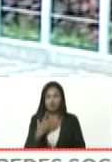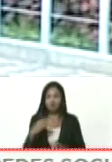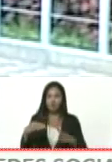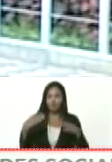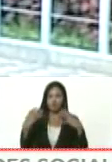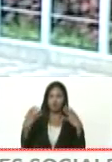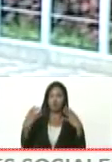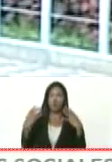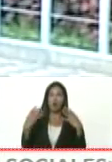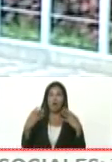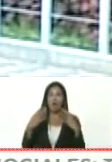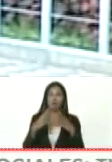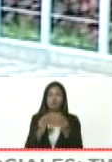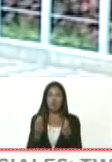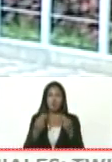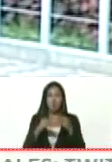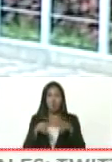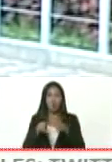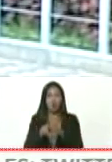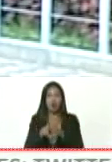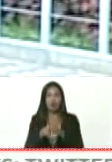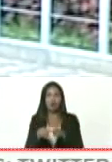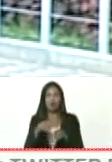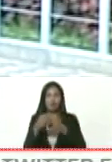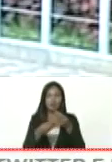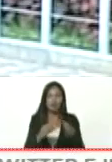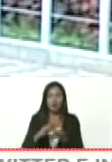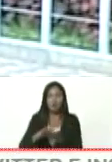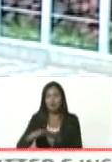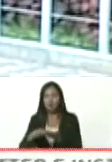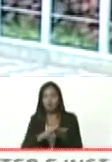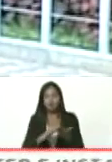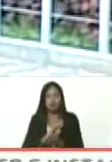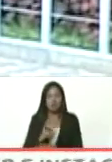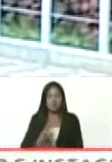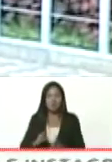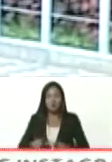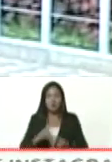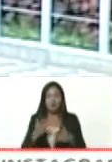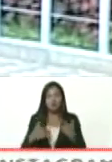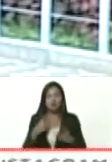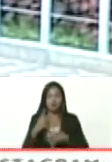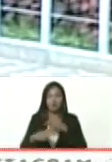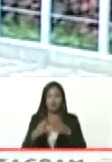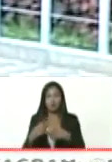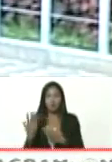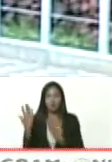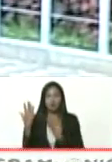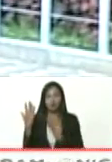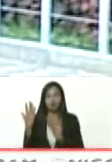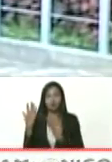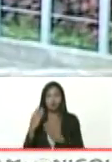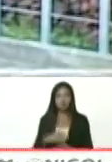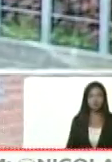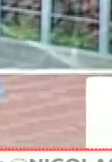saquemos grandes conclusiones de lo que es la recuperación práctica de una actividad productiva. Adelante.